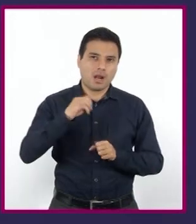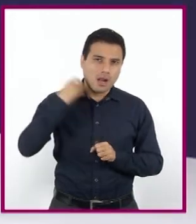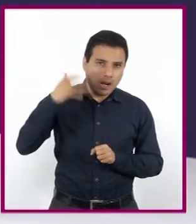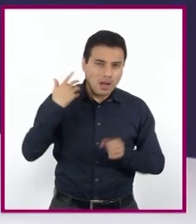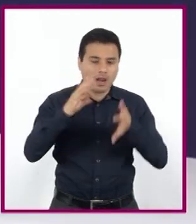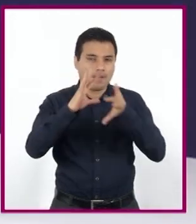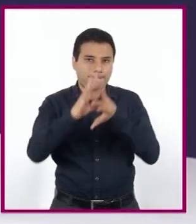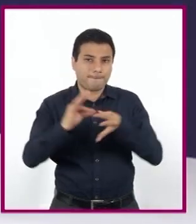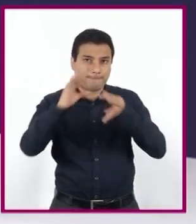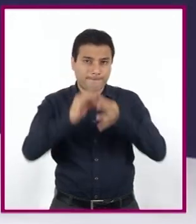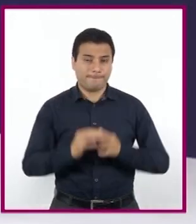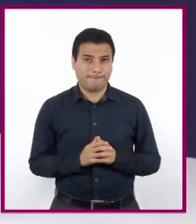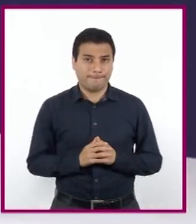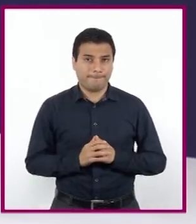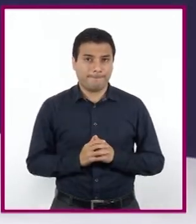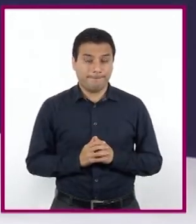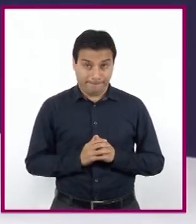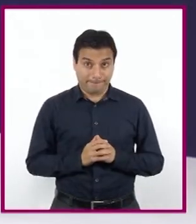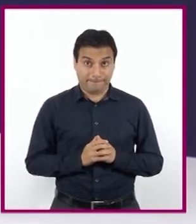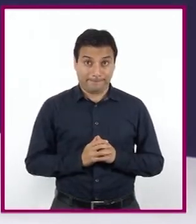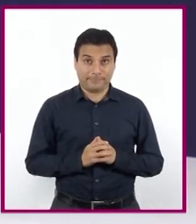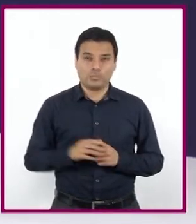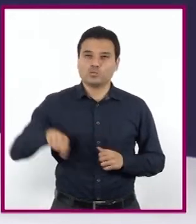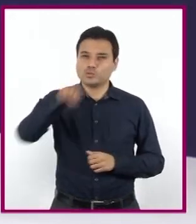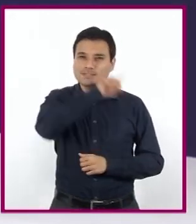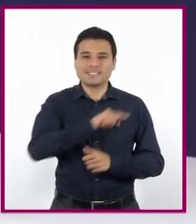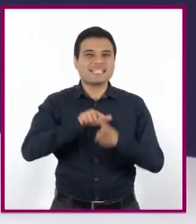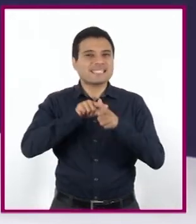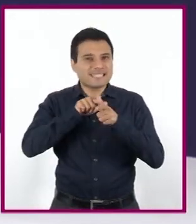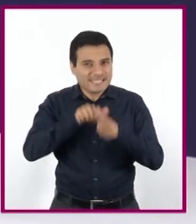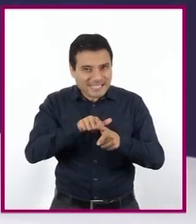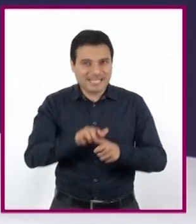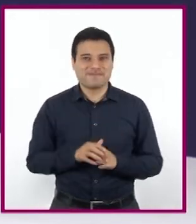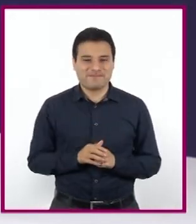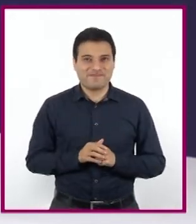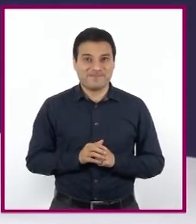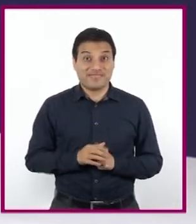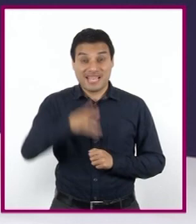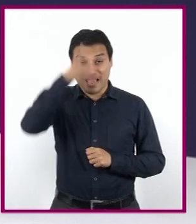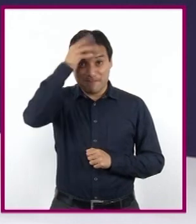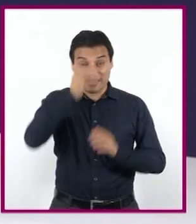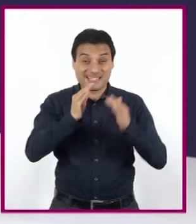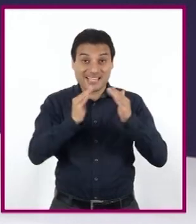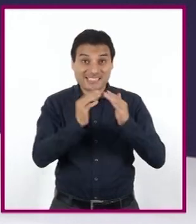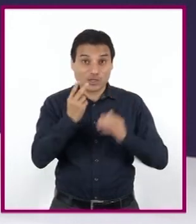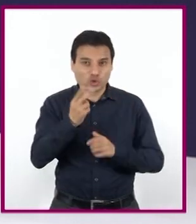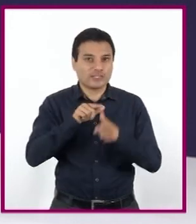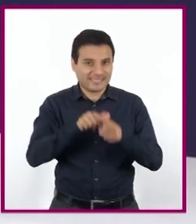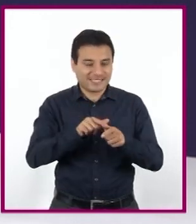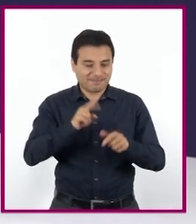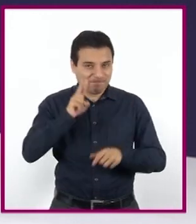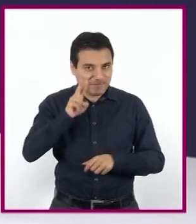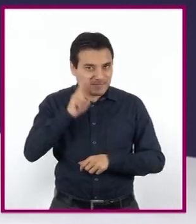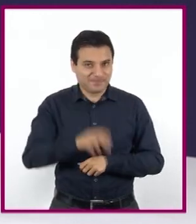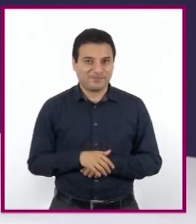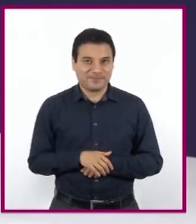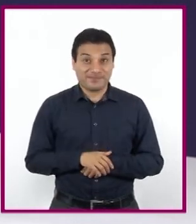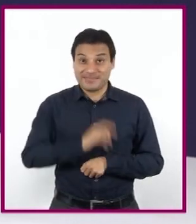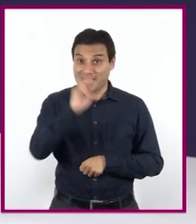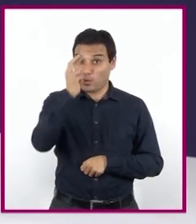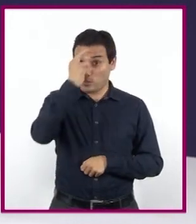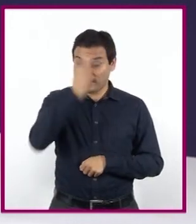exposiciones. Los invitamos a continuar viendo los contenidos de Aprende en Casa 2. Recuerden